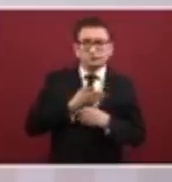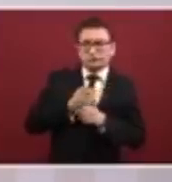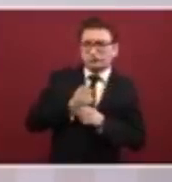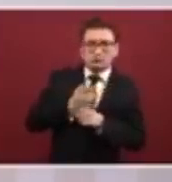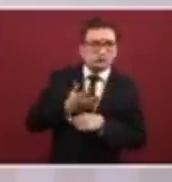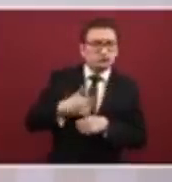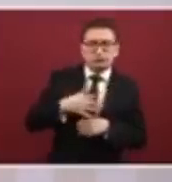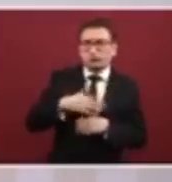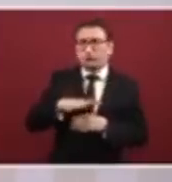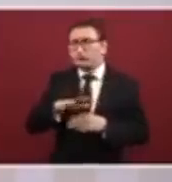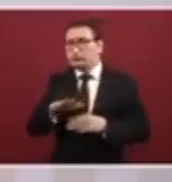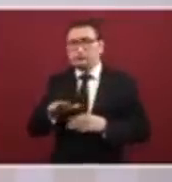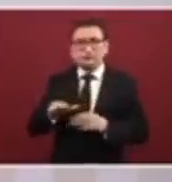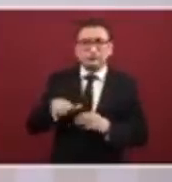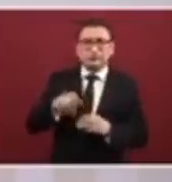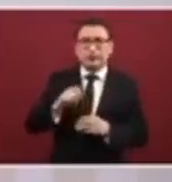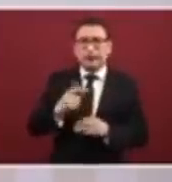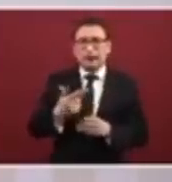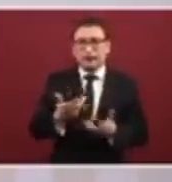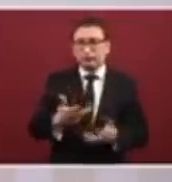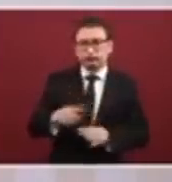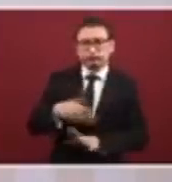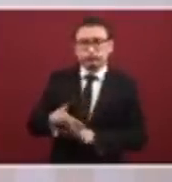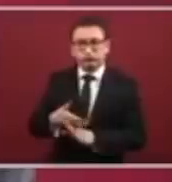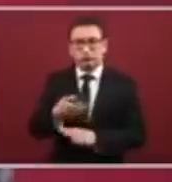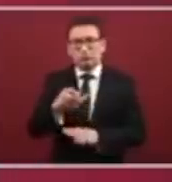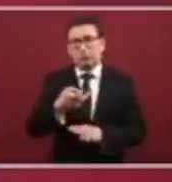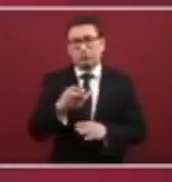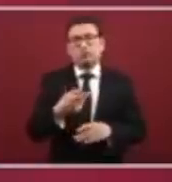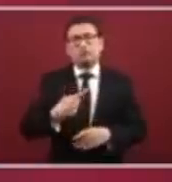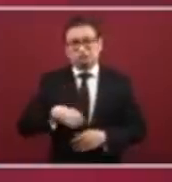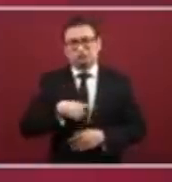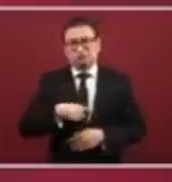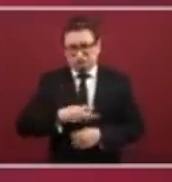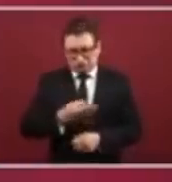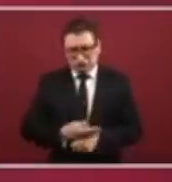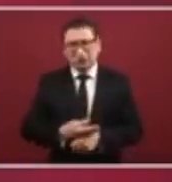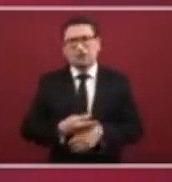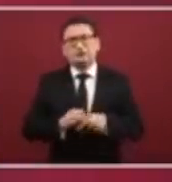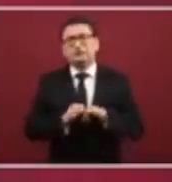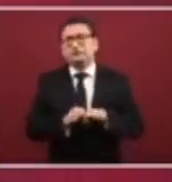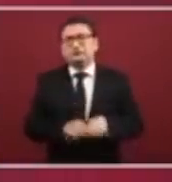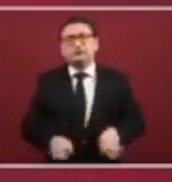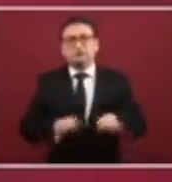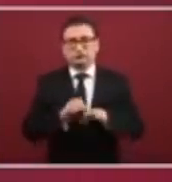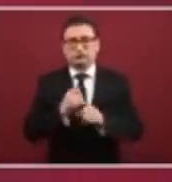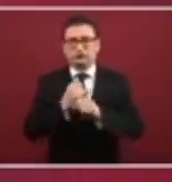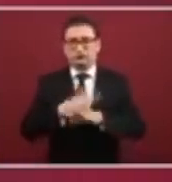Pero por eso nos importa mucho que haya información